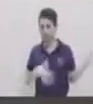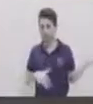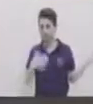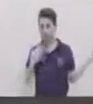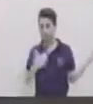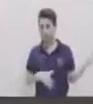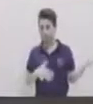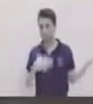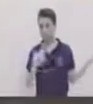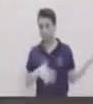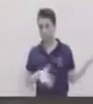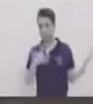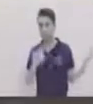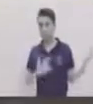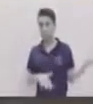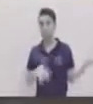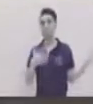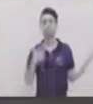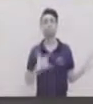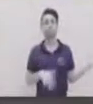ver.